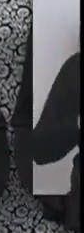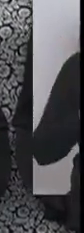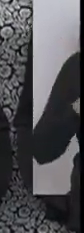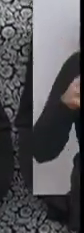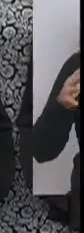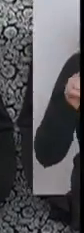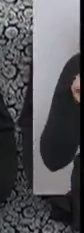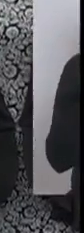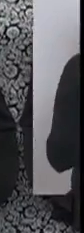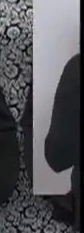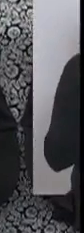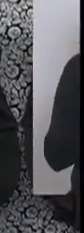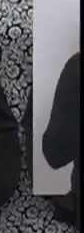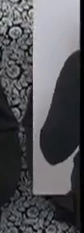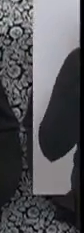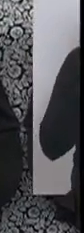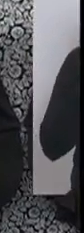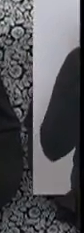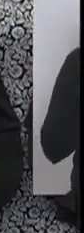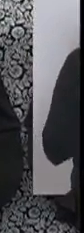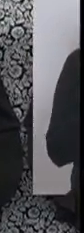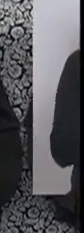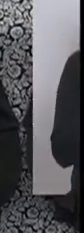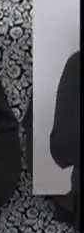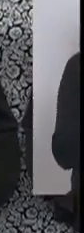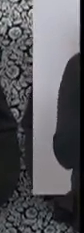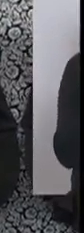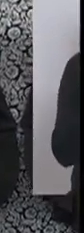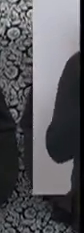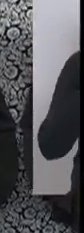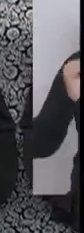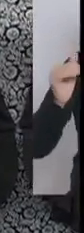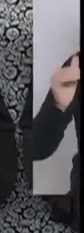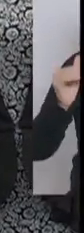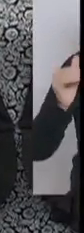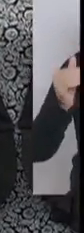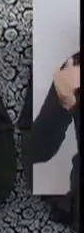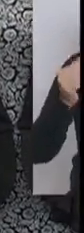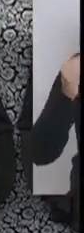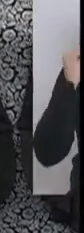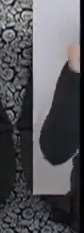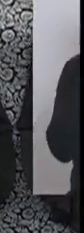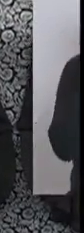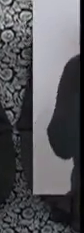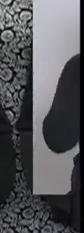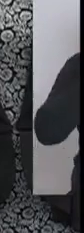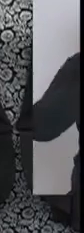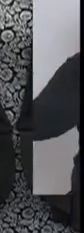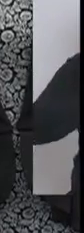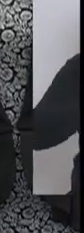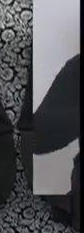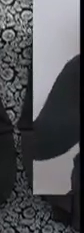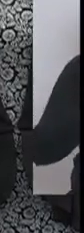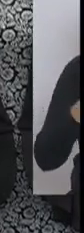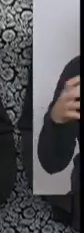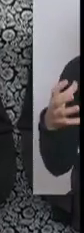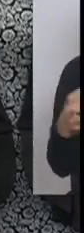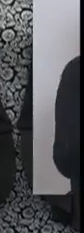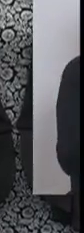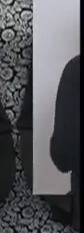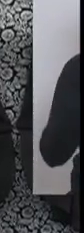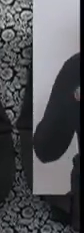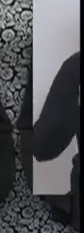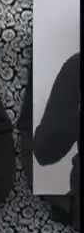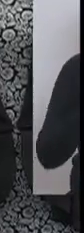búsqueda de buenas reformas para nuestro país. Y con técnicas muy simples y muy fáciles de ver para la opinión pública. El